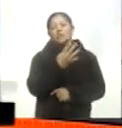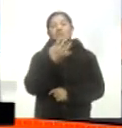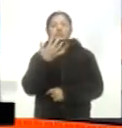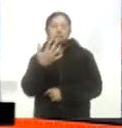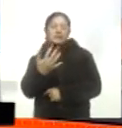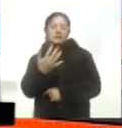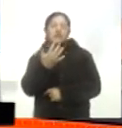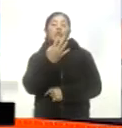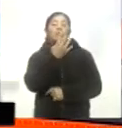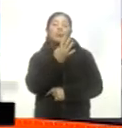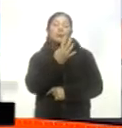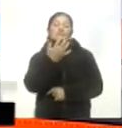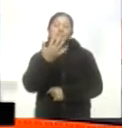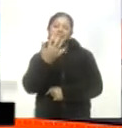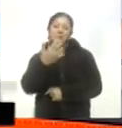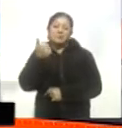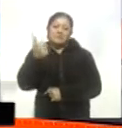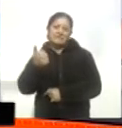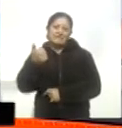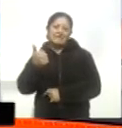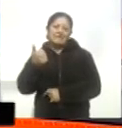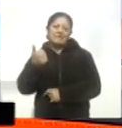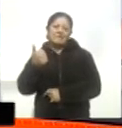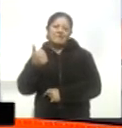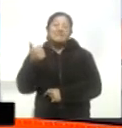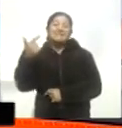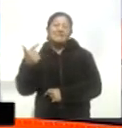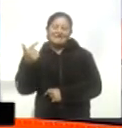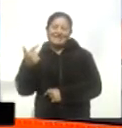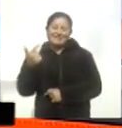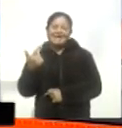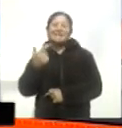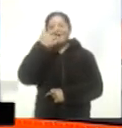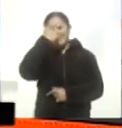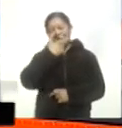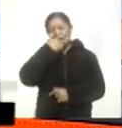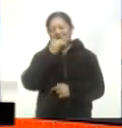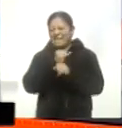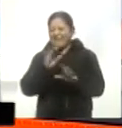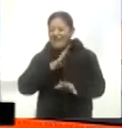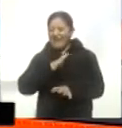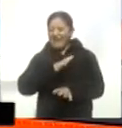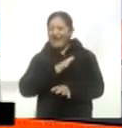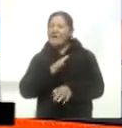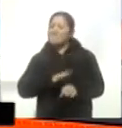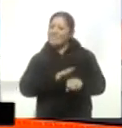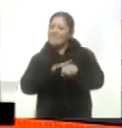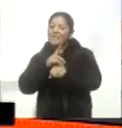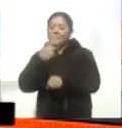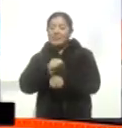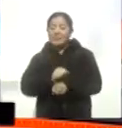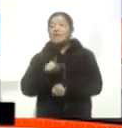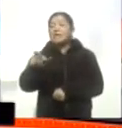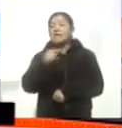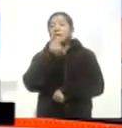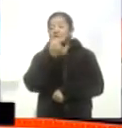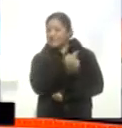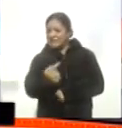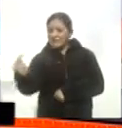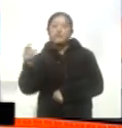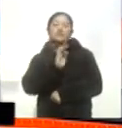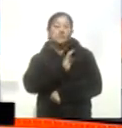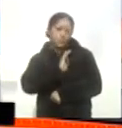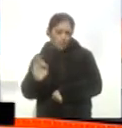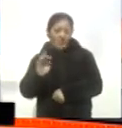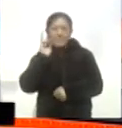a las 18 y a las 19 horas. Vamos a tenerlo muy bien informado toda la semana y sobre todo todos los pequeñitos van a poder estar